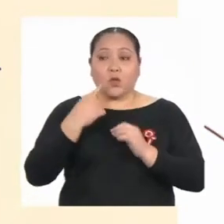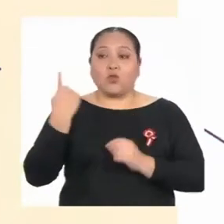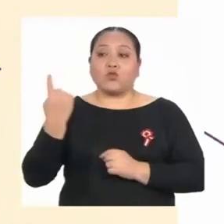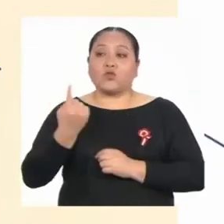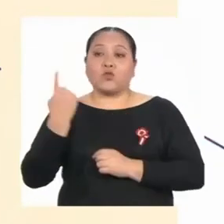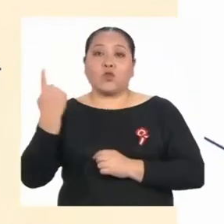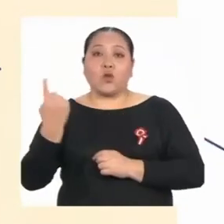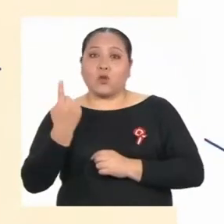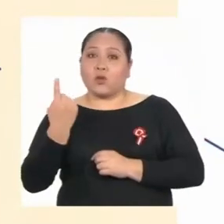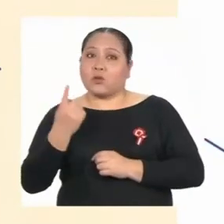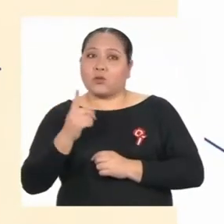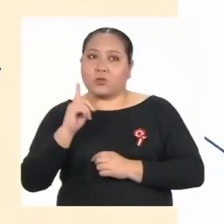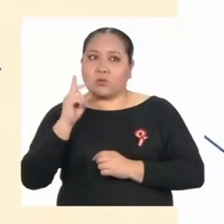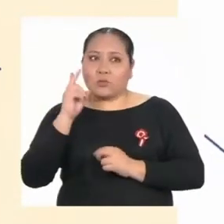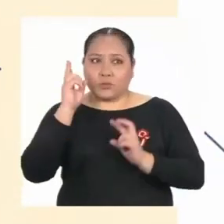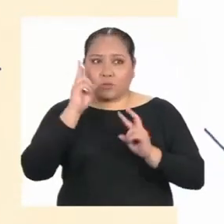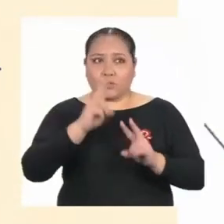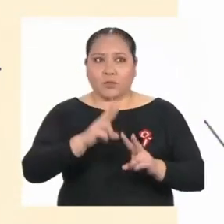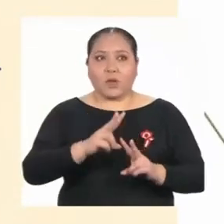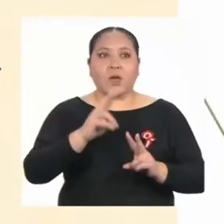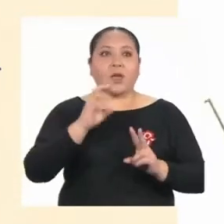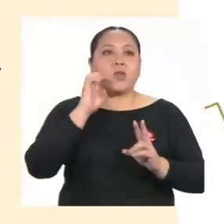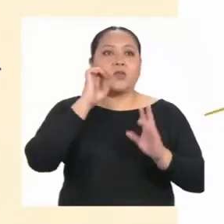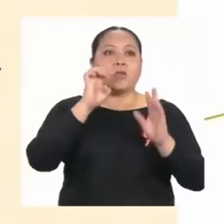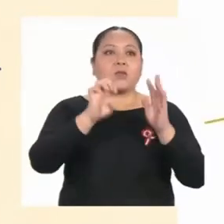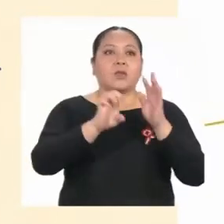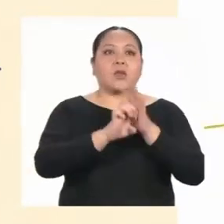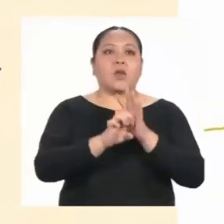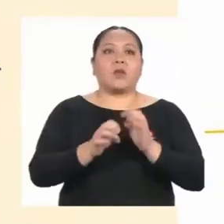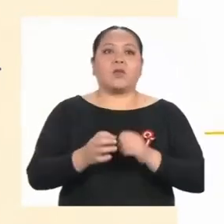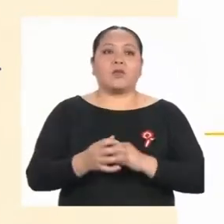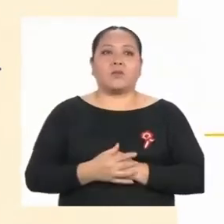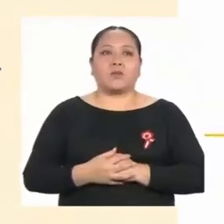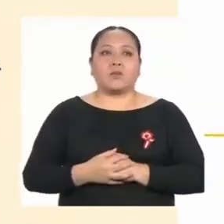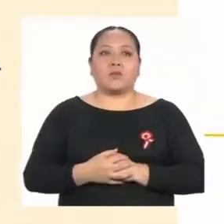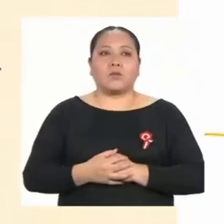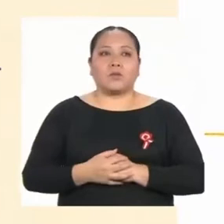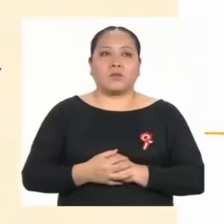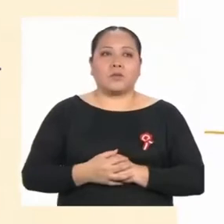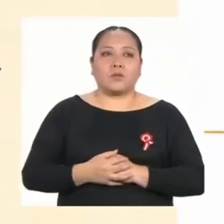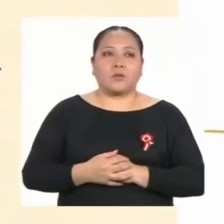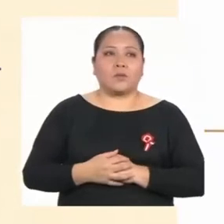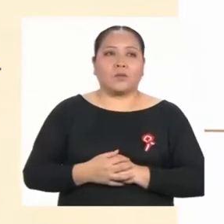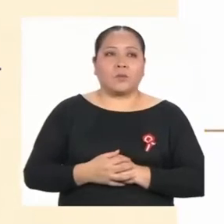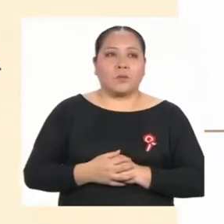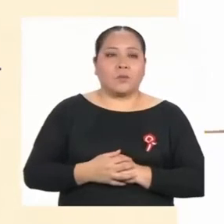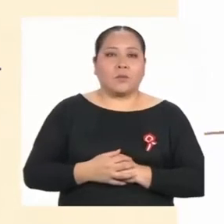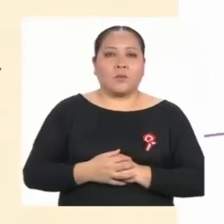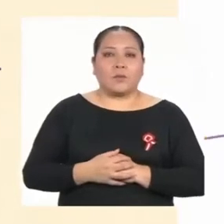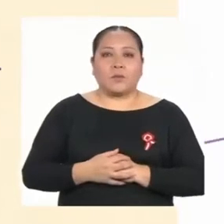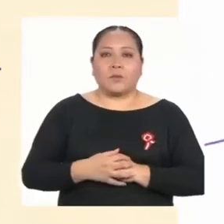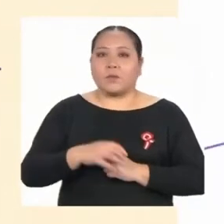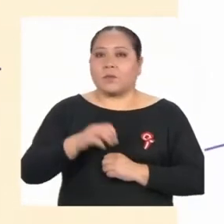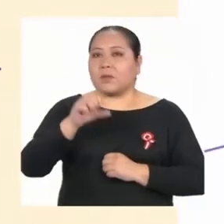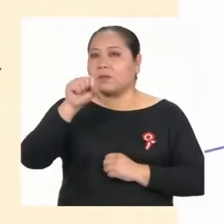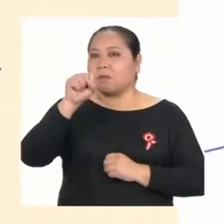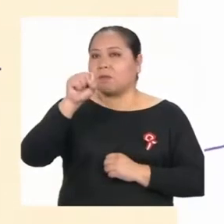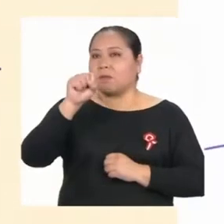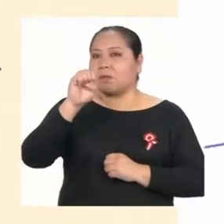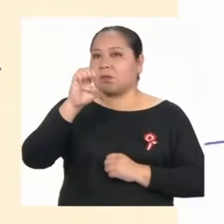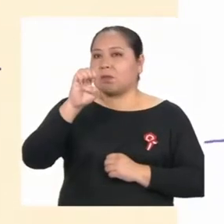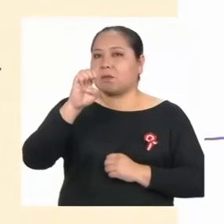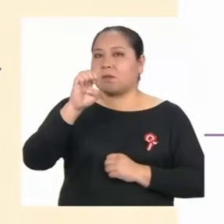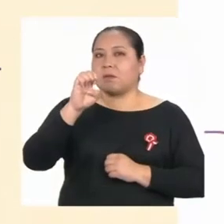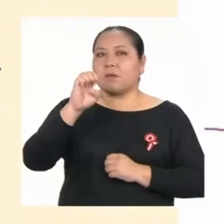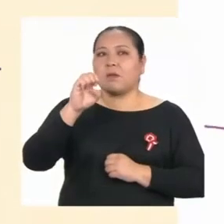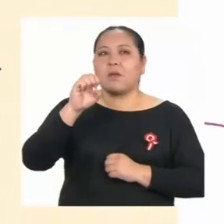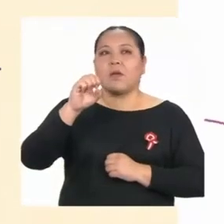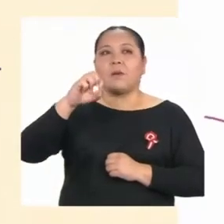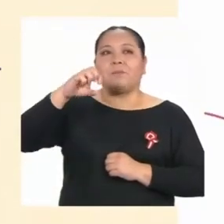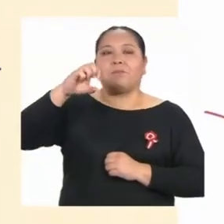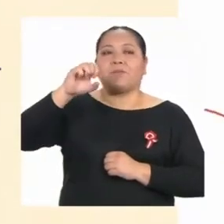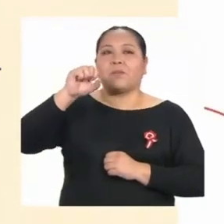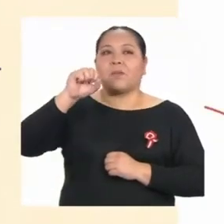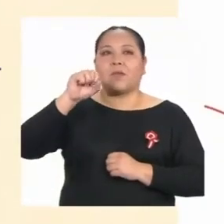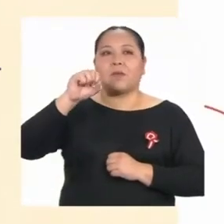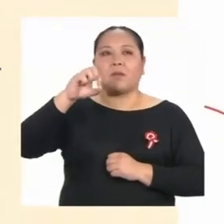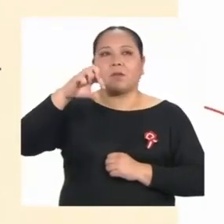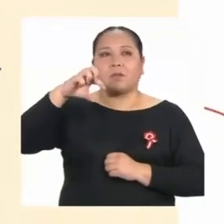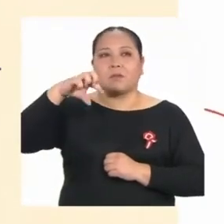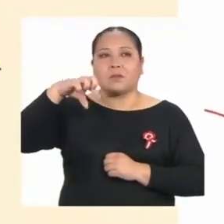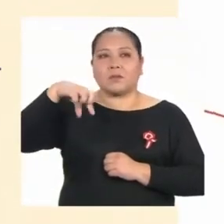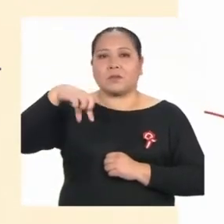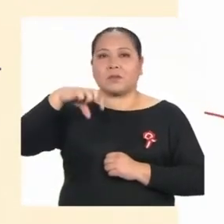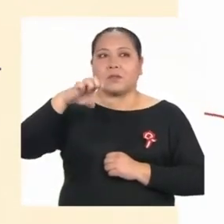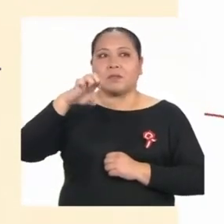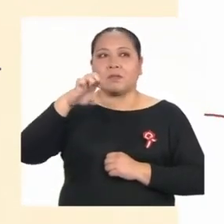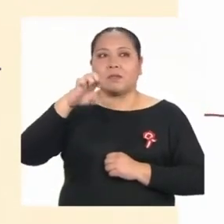solo. Miren los ejemplos. Profesora, entonces puedo decir pseudocelular a un celular muy malo que casi no cumple